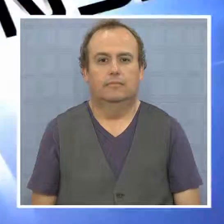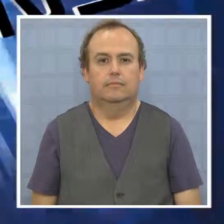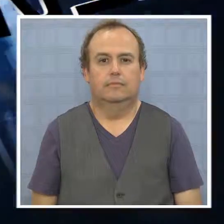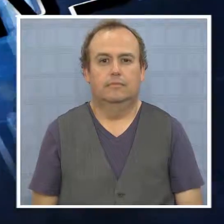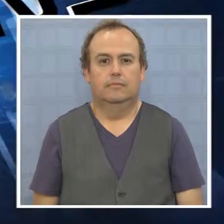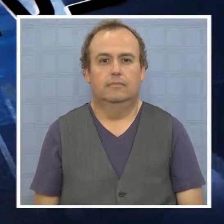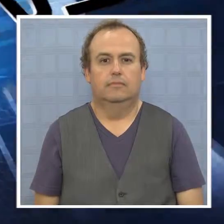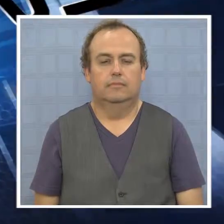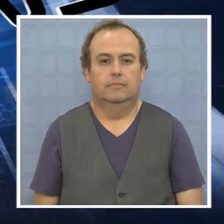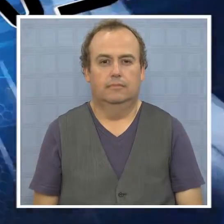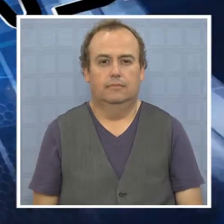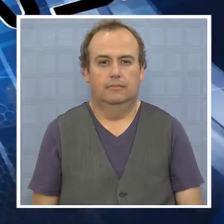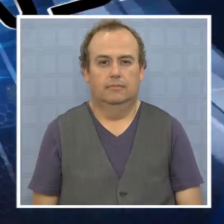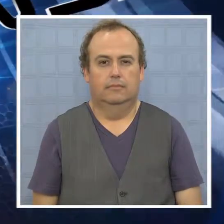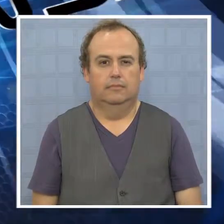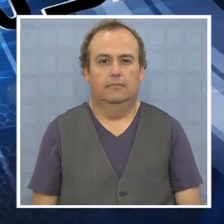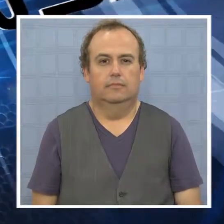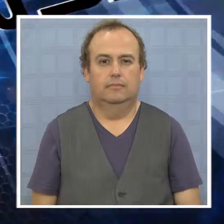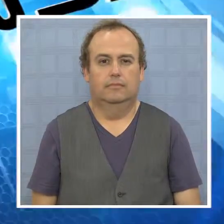Música